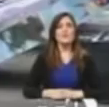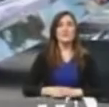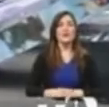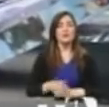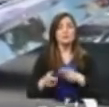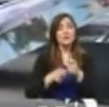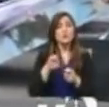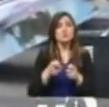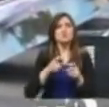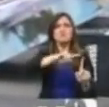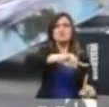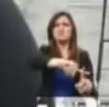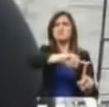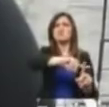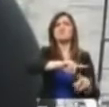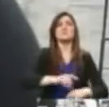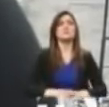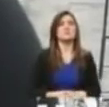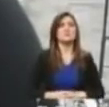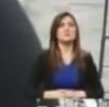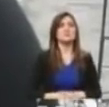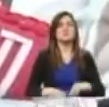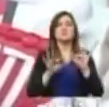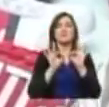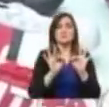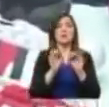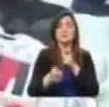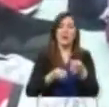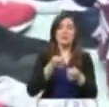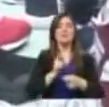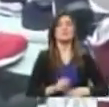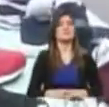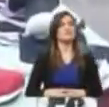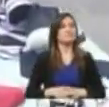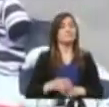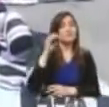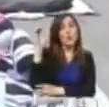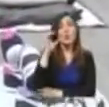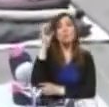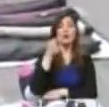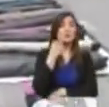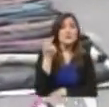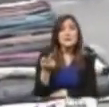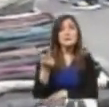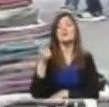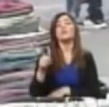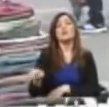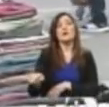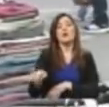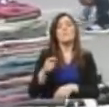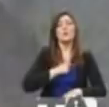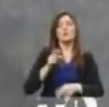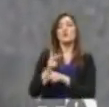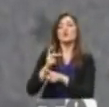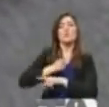las ventas marchan sobre ruedas. Y la venta, bueno, chévere. Y los colombianos indican que traen la mercadería de su